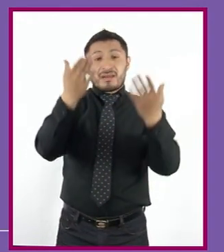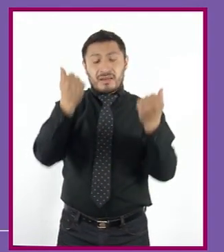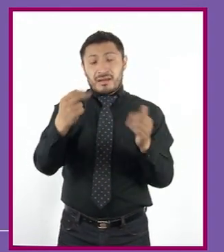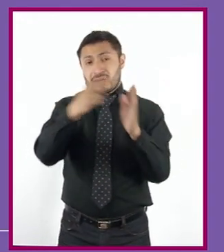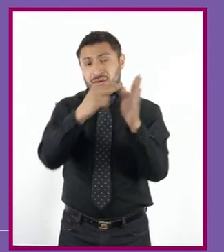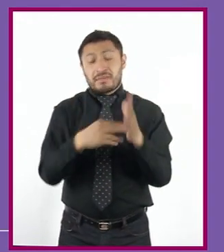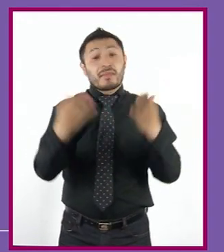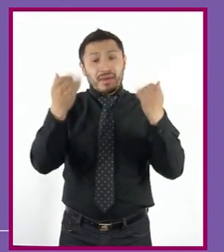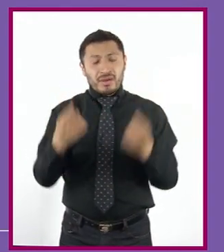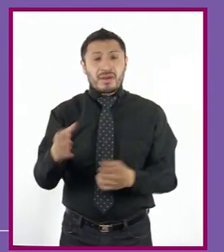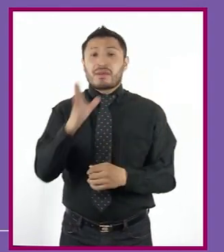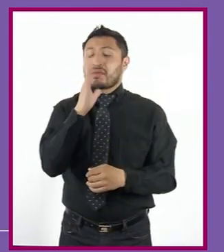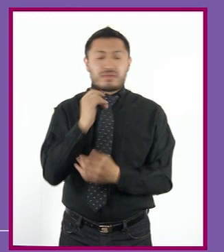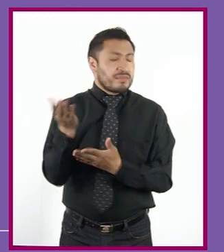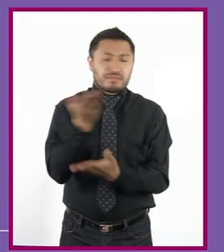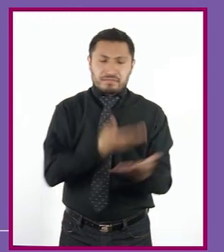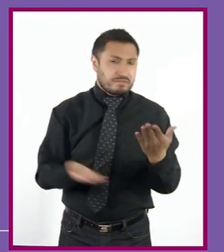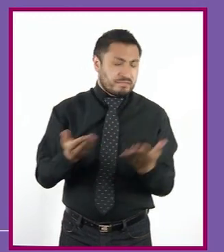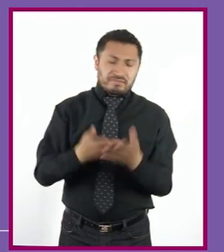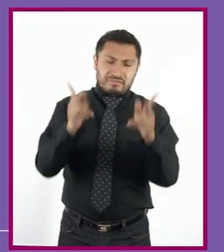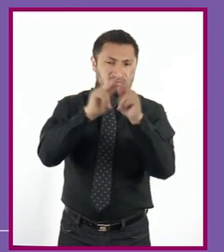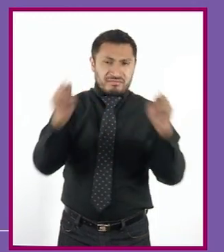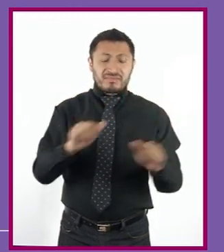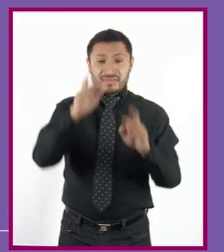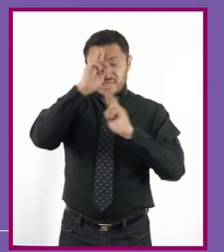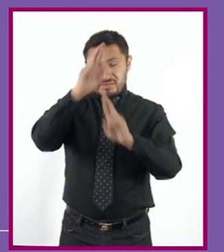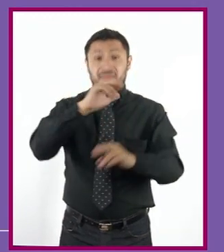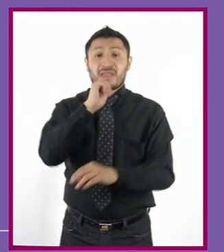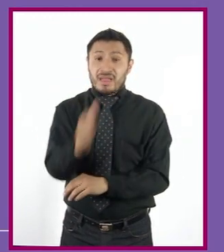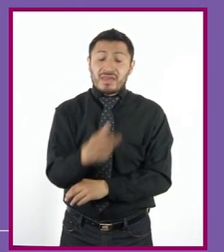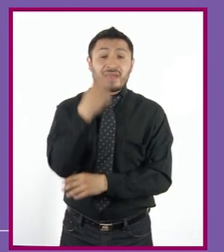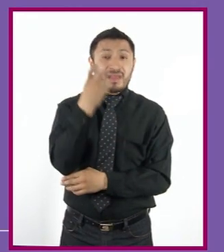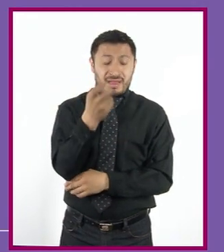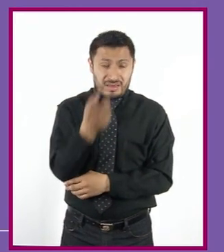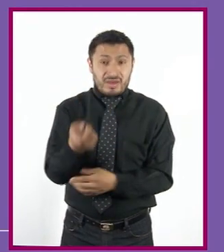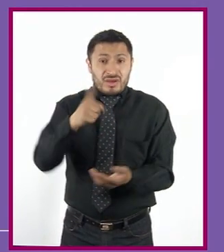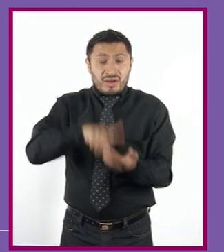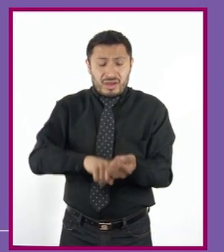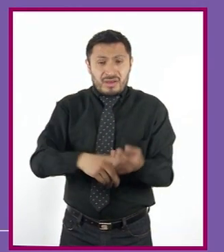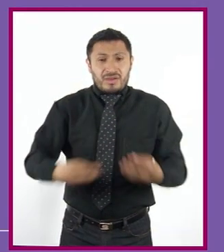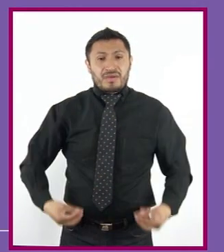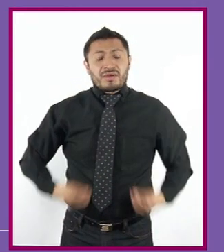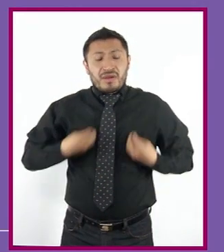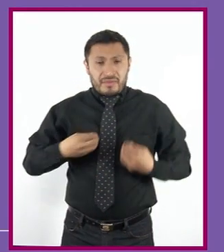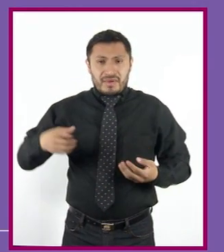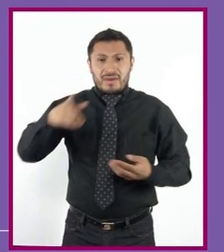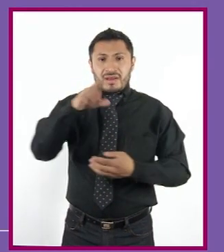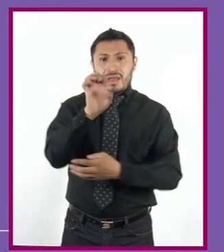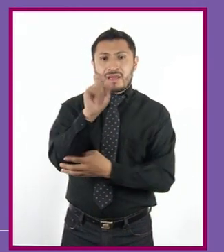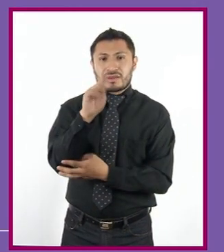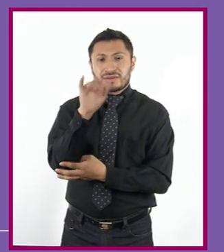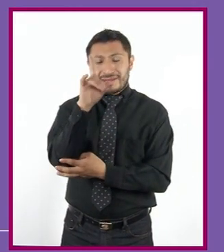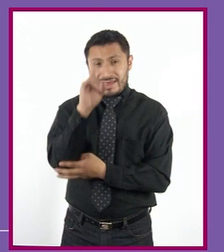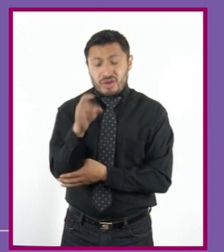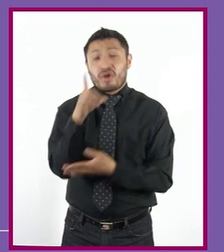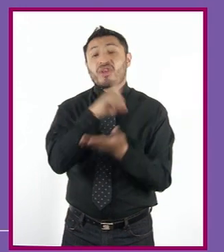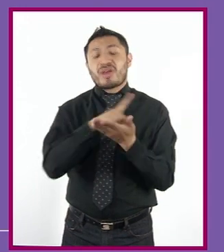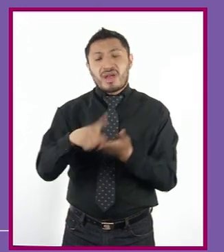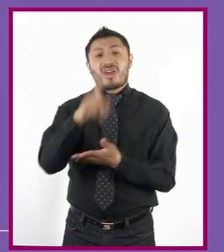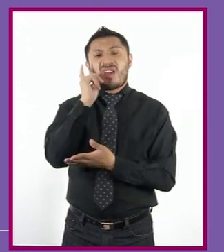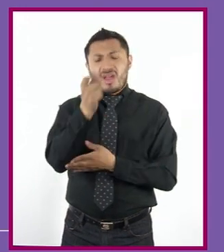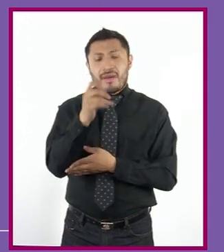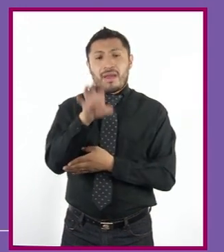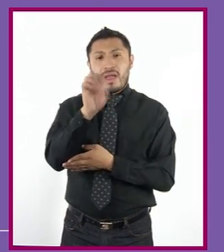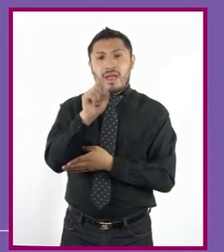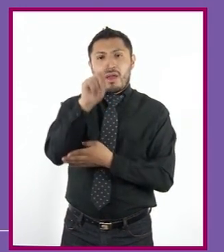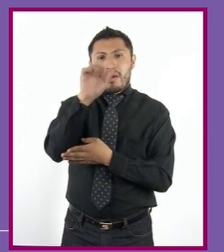no se podría convivir en paz y con respeto. Por ello, vivimos en lo que se conoce como Estado de Derecho, es decir, un Estado